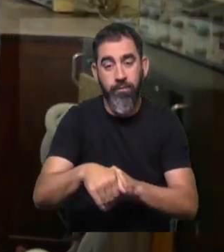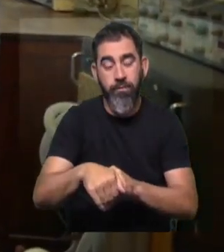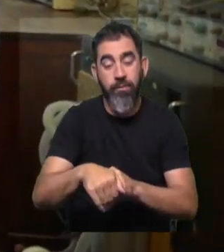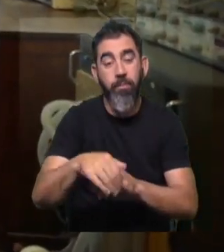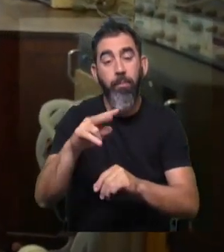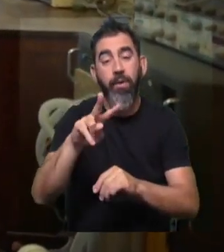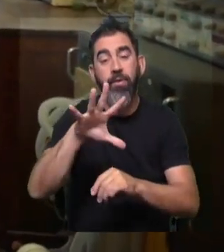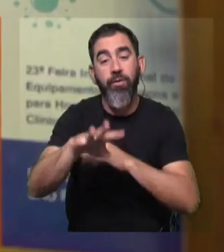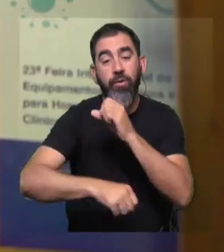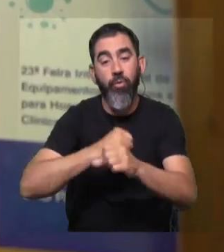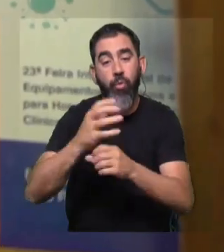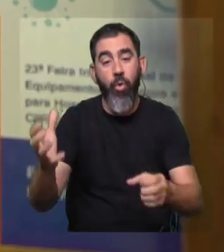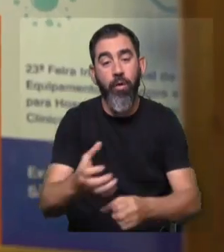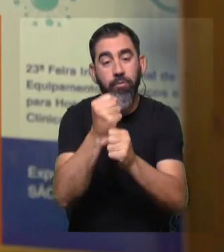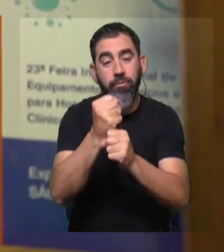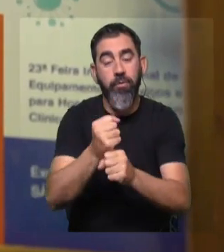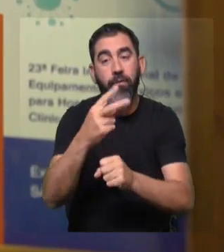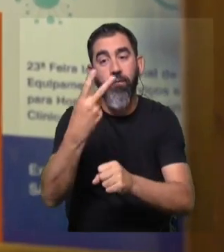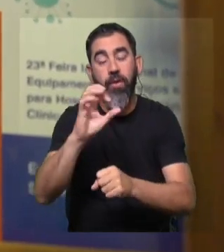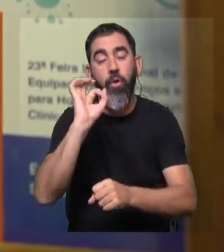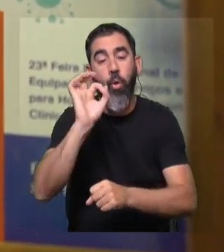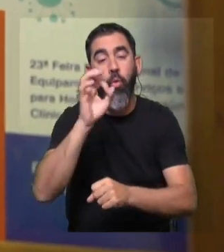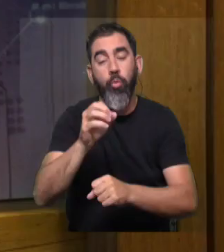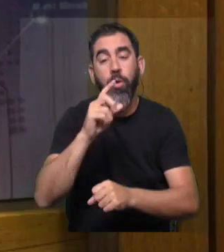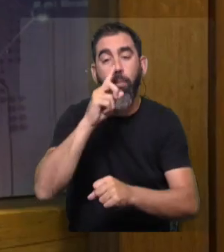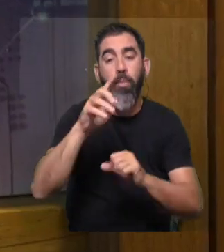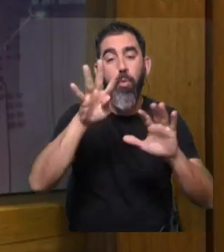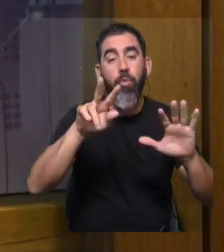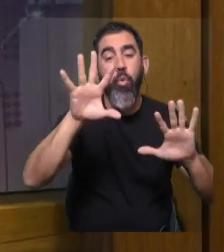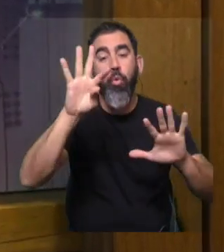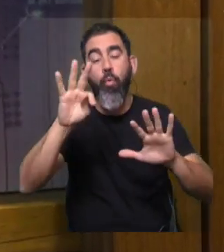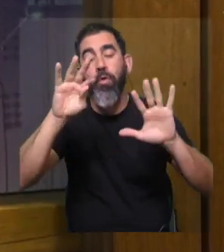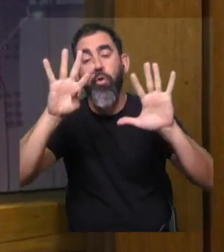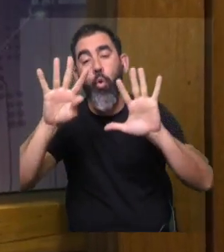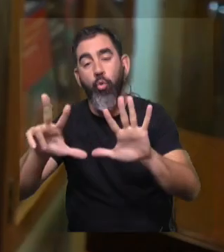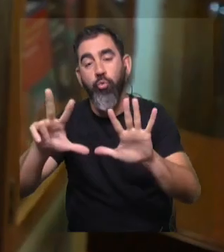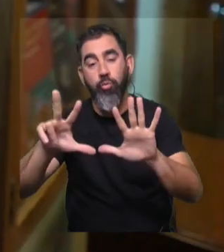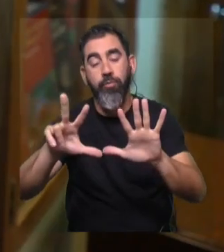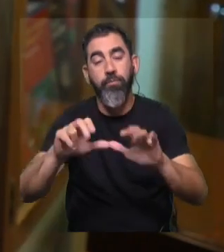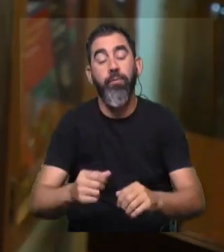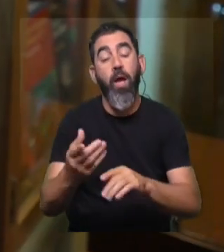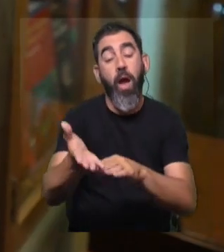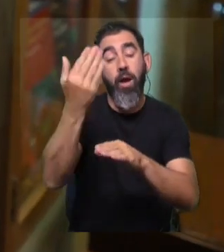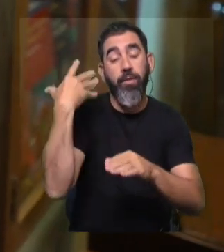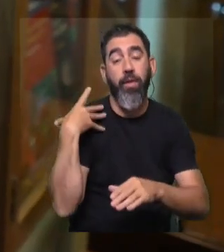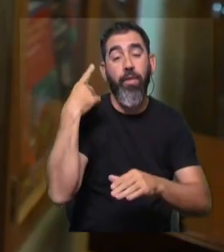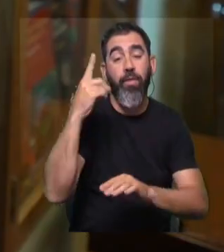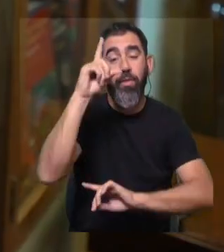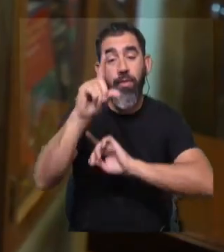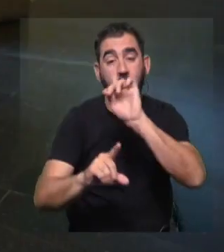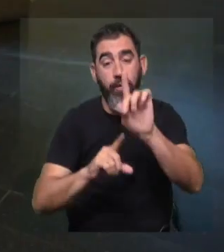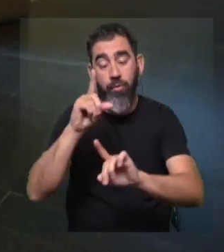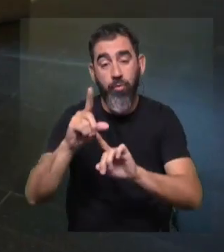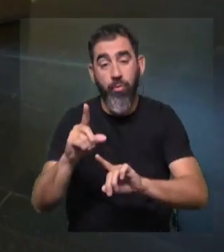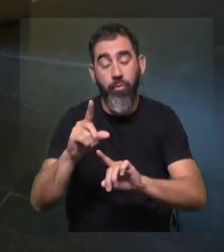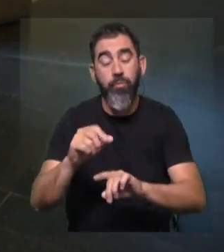cumpliendo 25 años. El 20 de octubre de 1998, el entonces rector de la universidad,